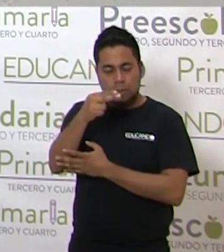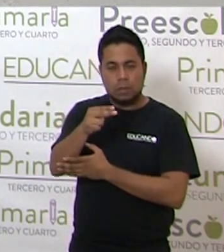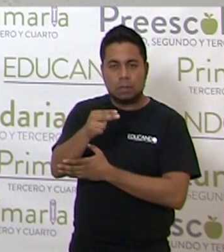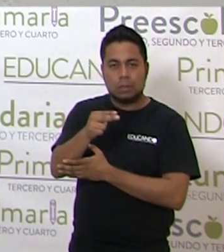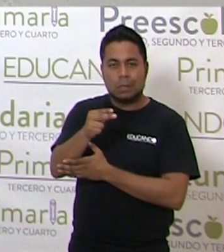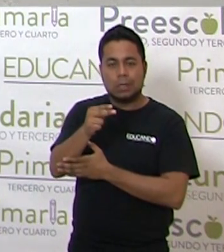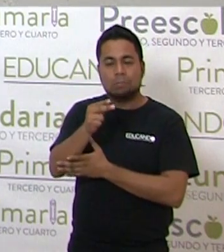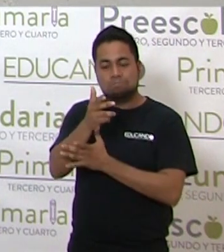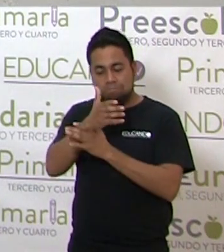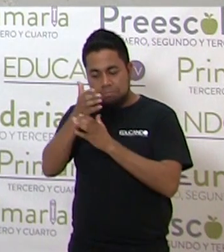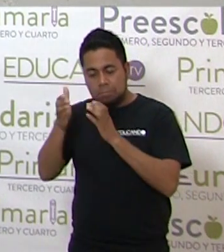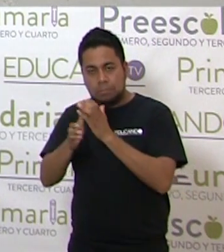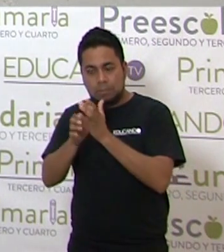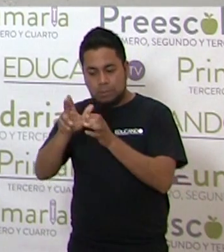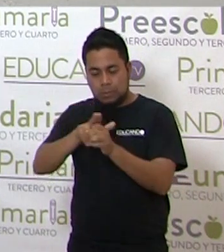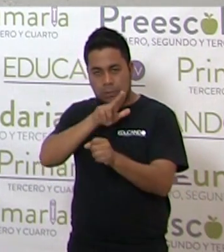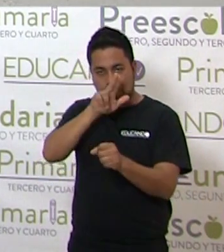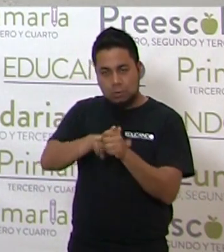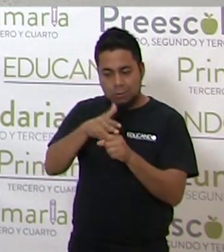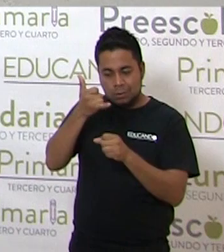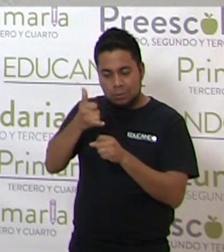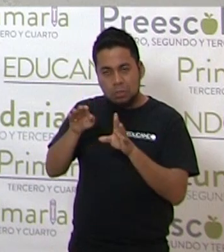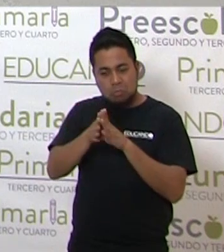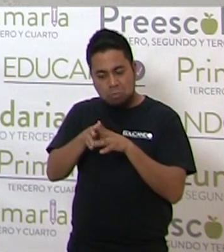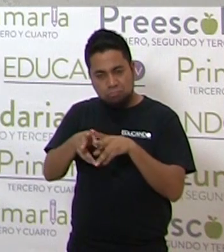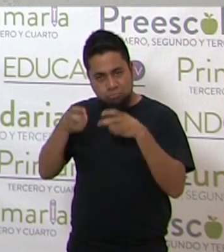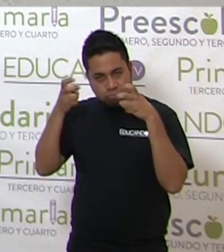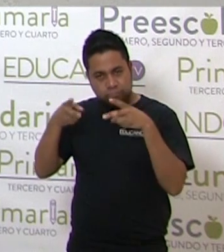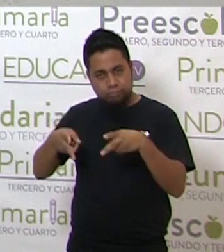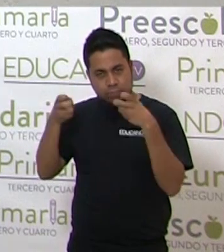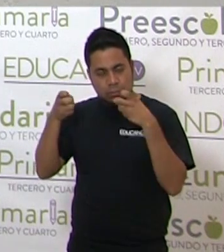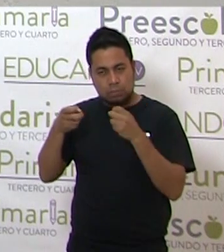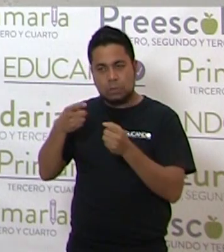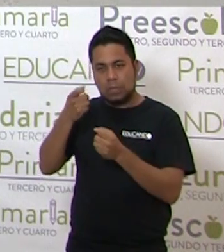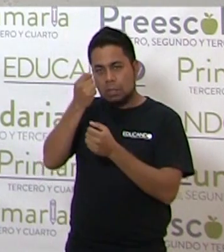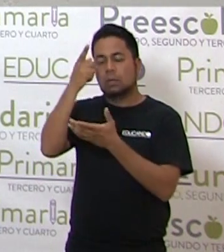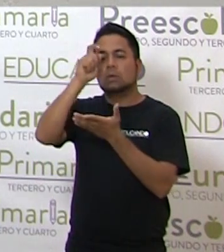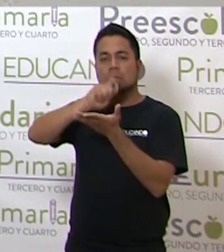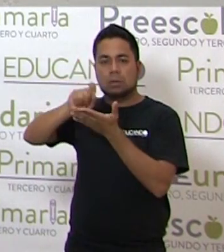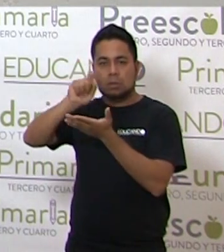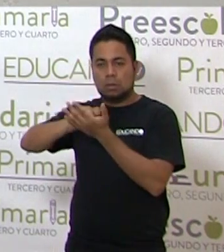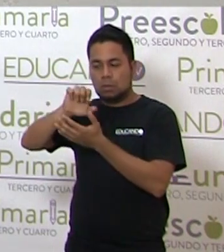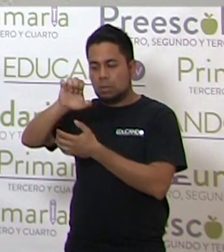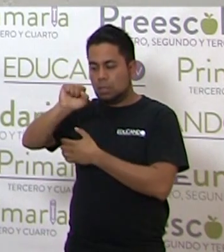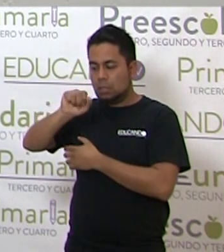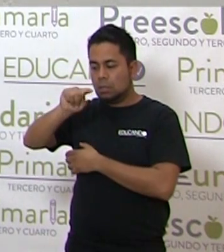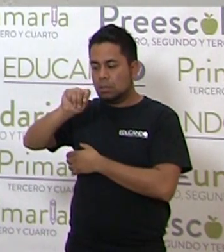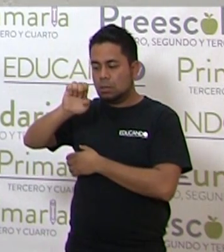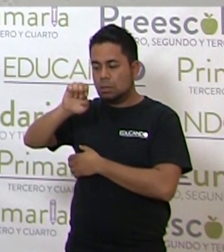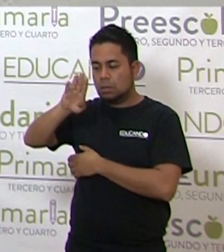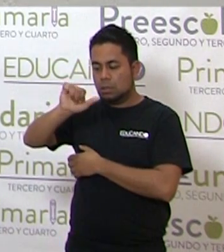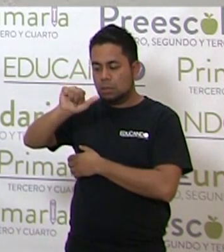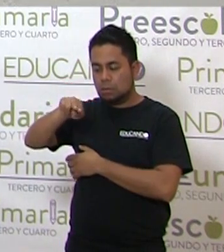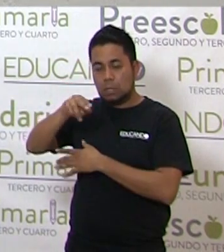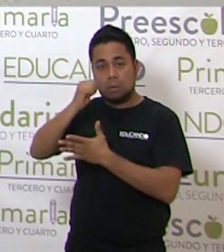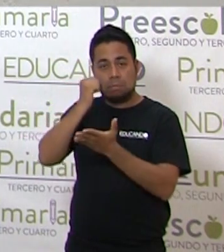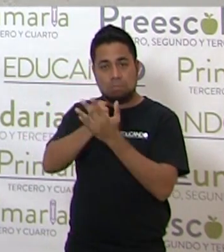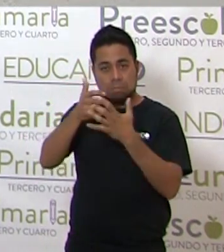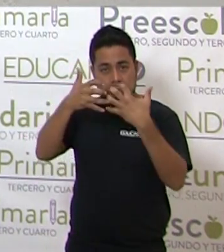recursos naturales y su explotación, que fue escrito por Esteban Jaramillo. La editorial